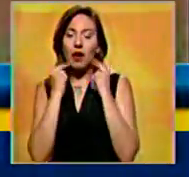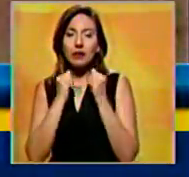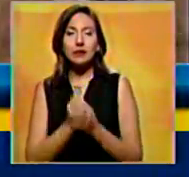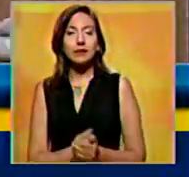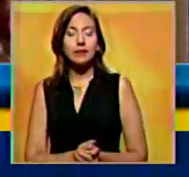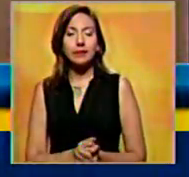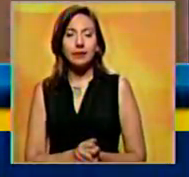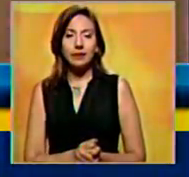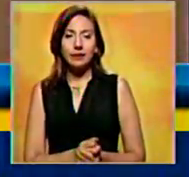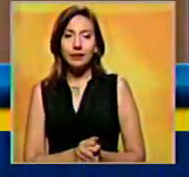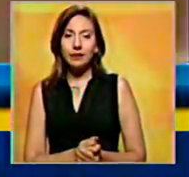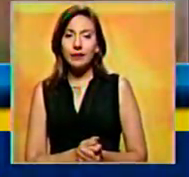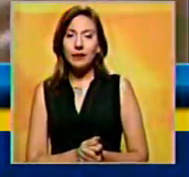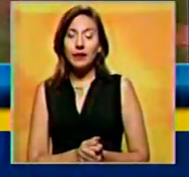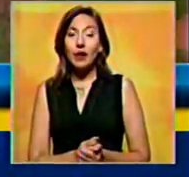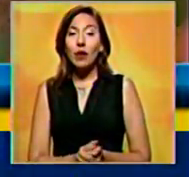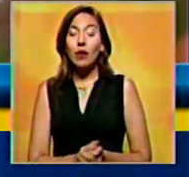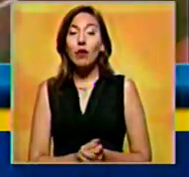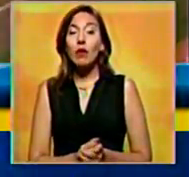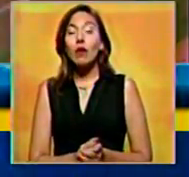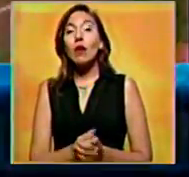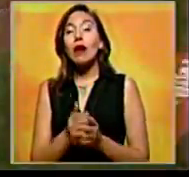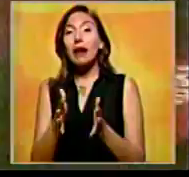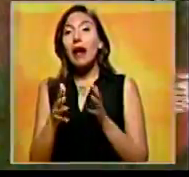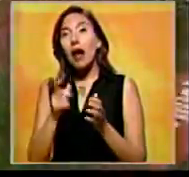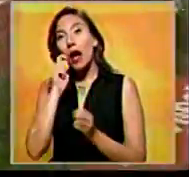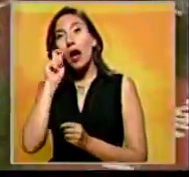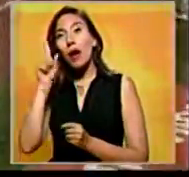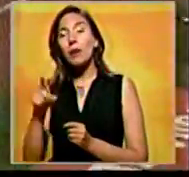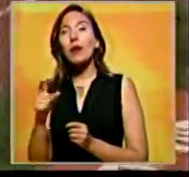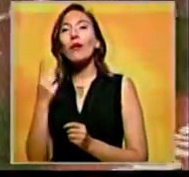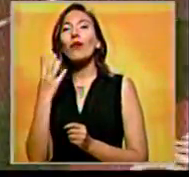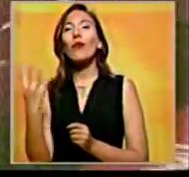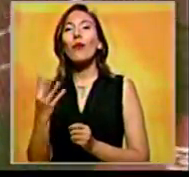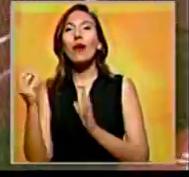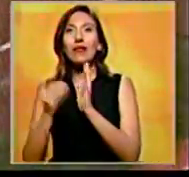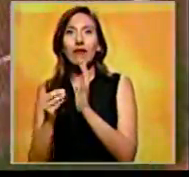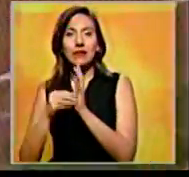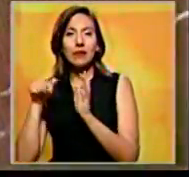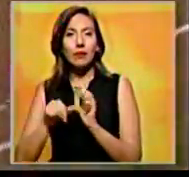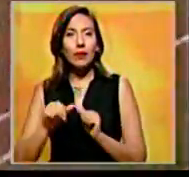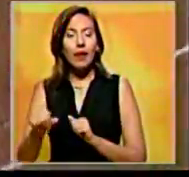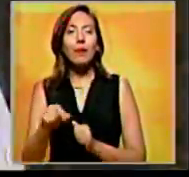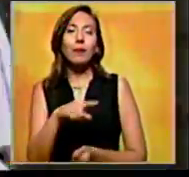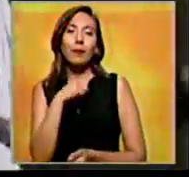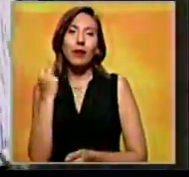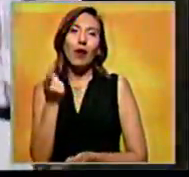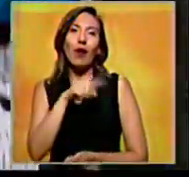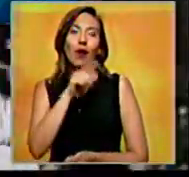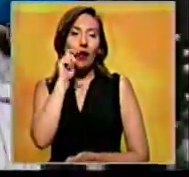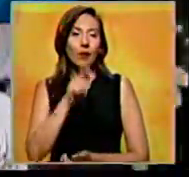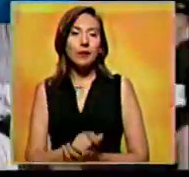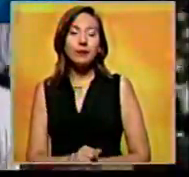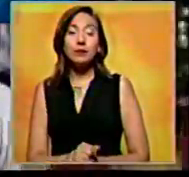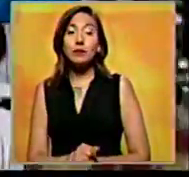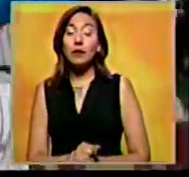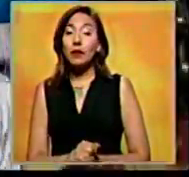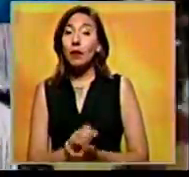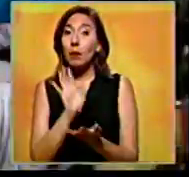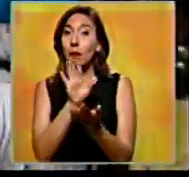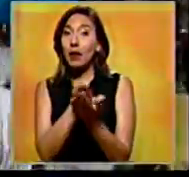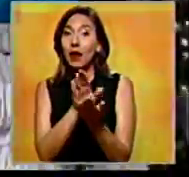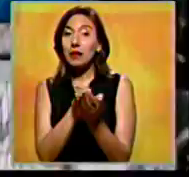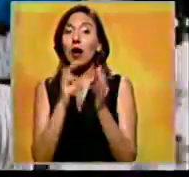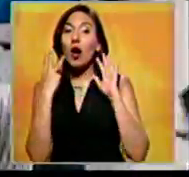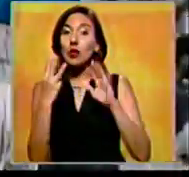Joaner Negrín por cuarta ocasión esta temporada, perdió Raúl Rivero y salvó Miguel Sokolovic. En Por la Mar, los Tigres de Aragua doblegaron a Bravos de